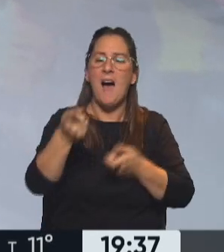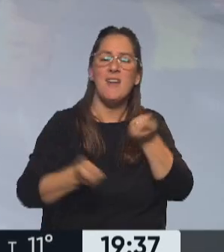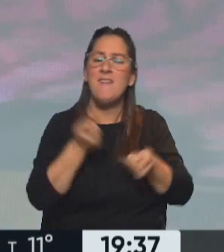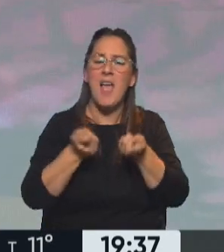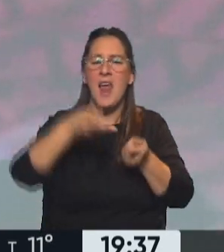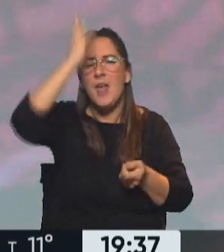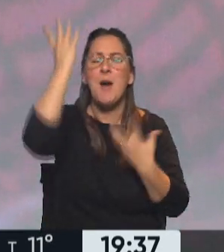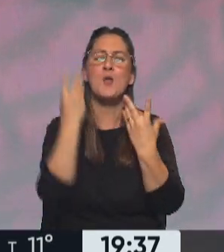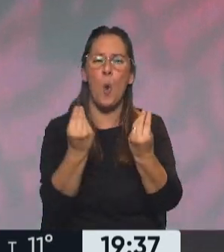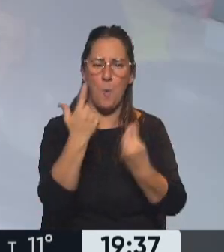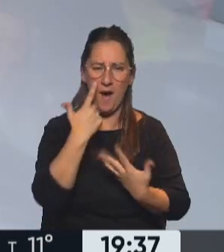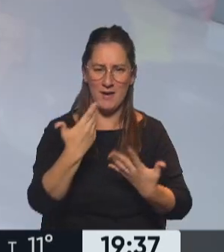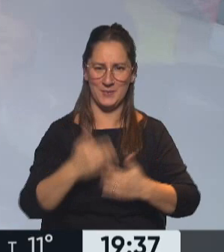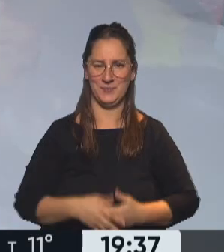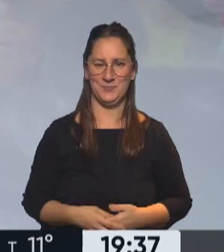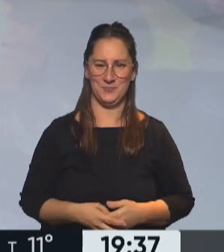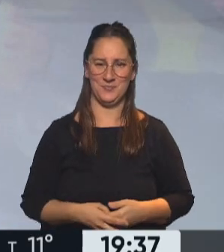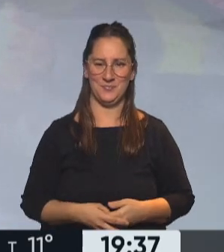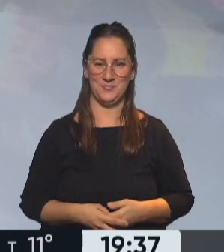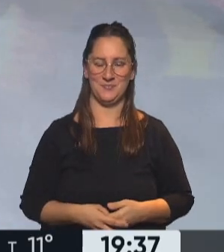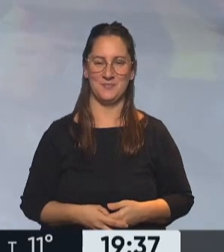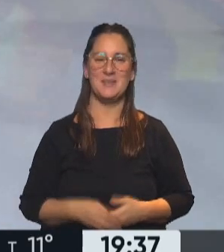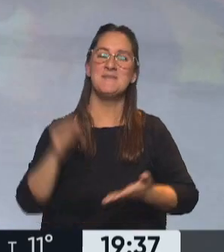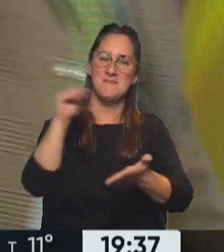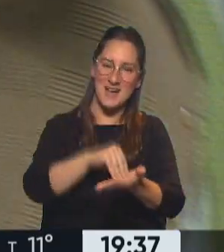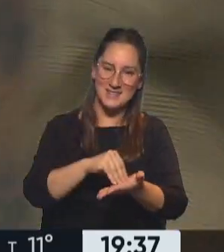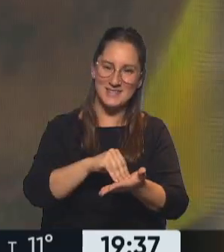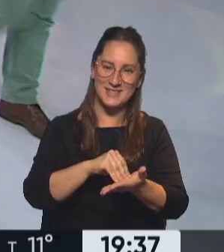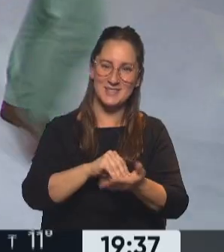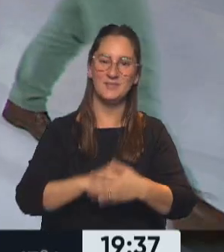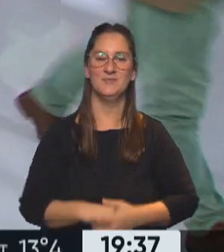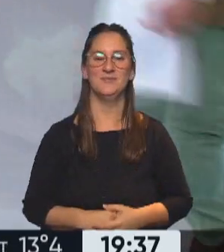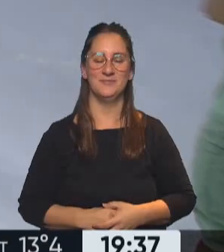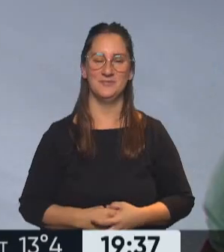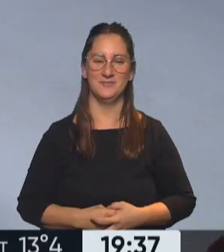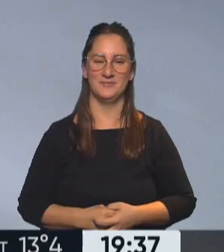Vamos, dale. Está en el tablao, otra historia. Vamos.